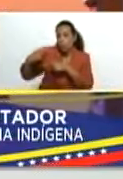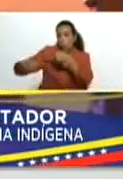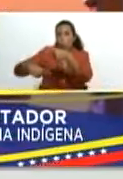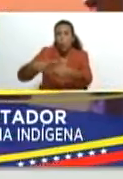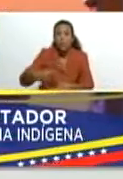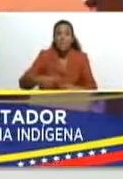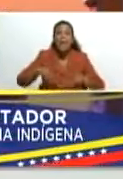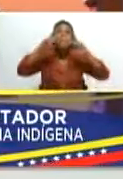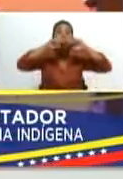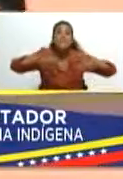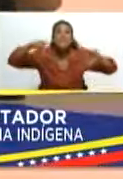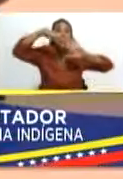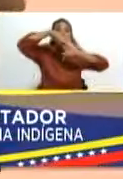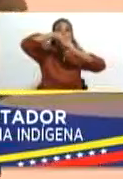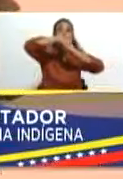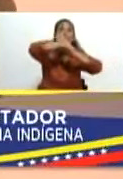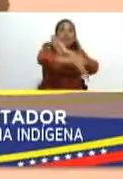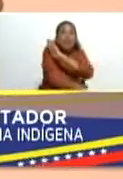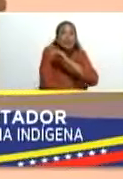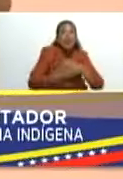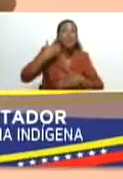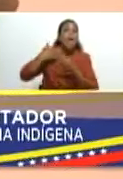Afroepistemología y Soberanía Intelectual.